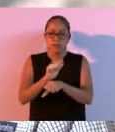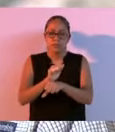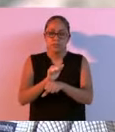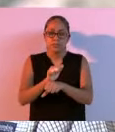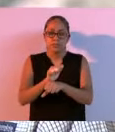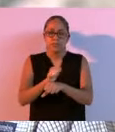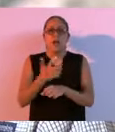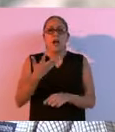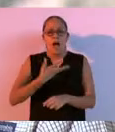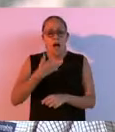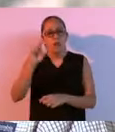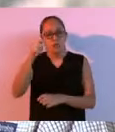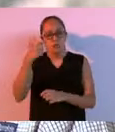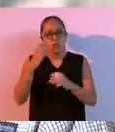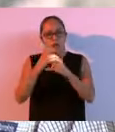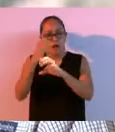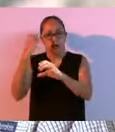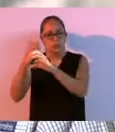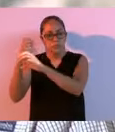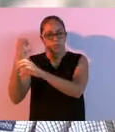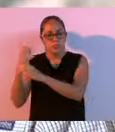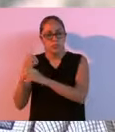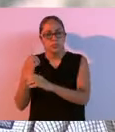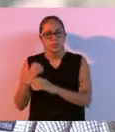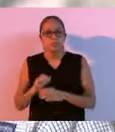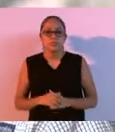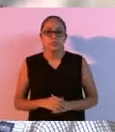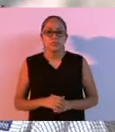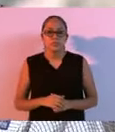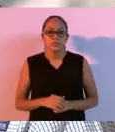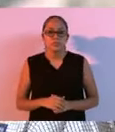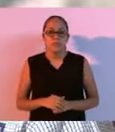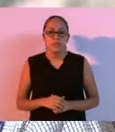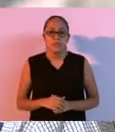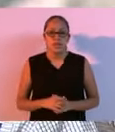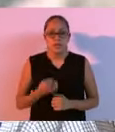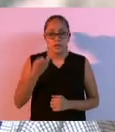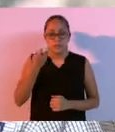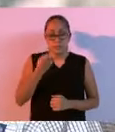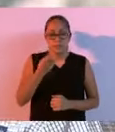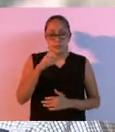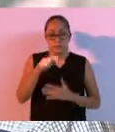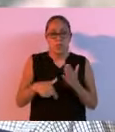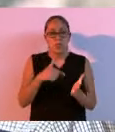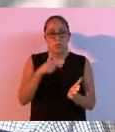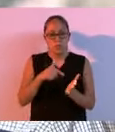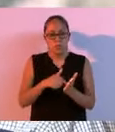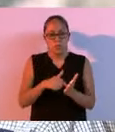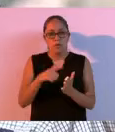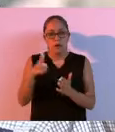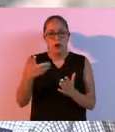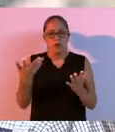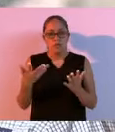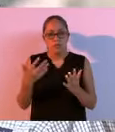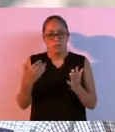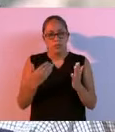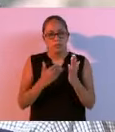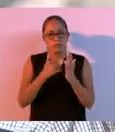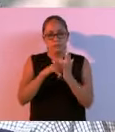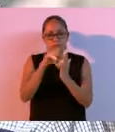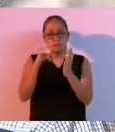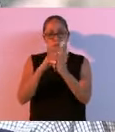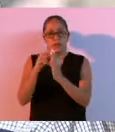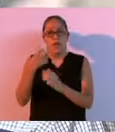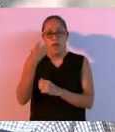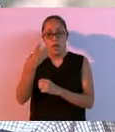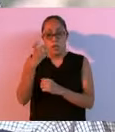sustituir por los camiones de transporte. Y la infraestructura que aquí se edificó a finales